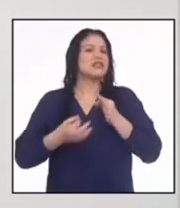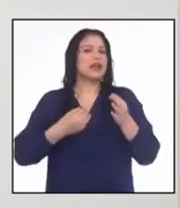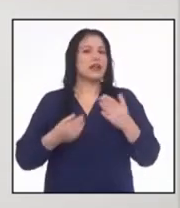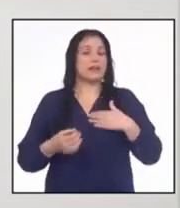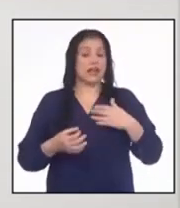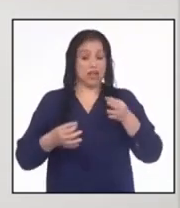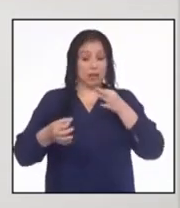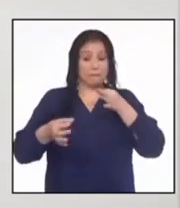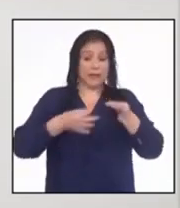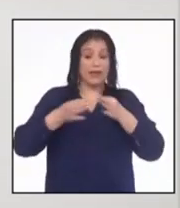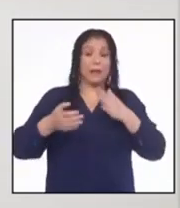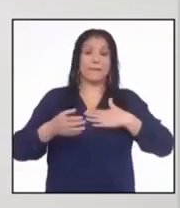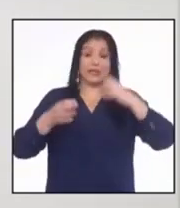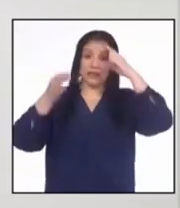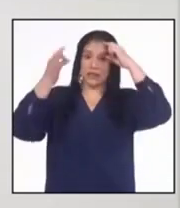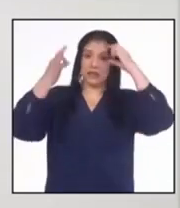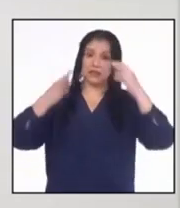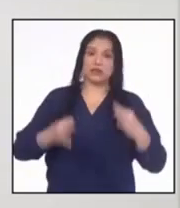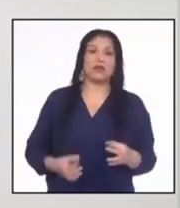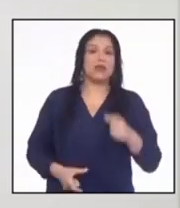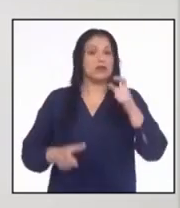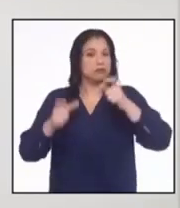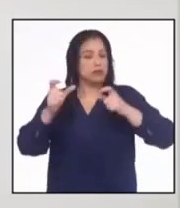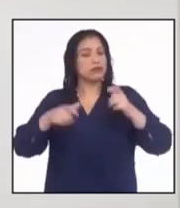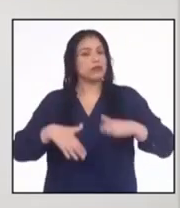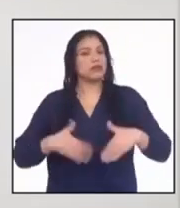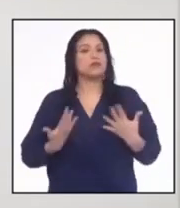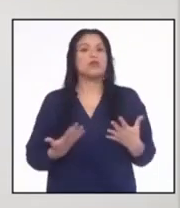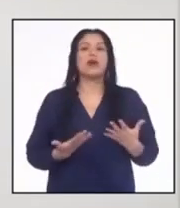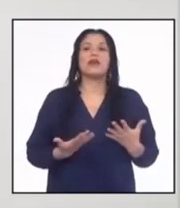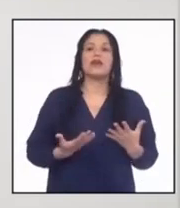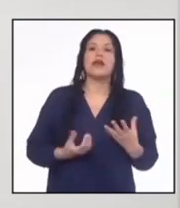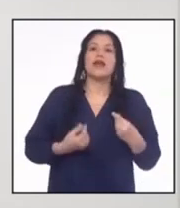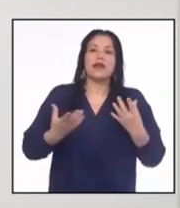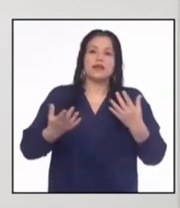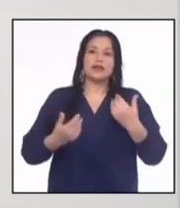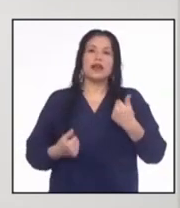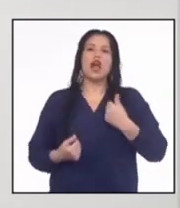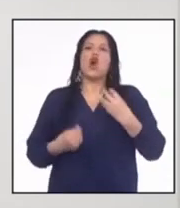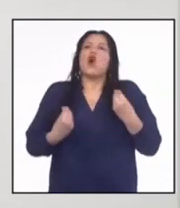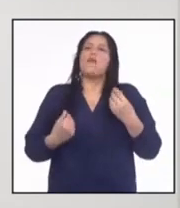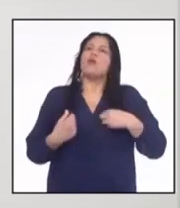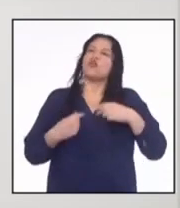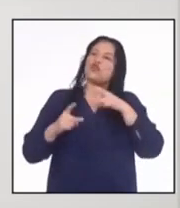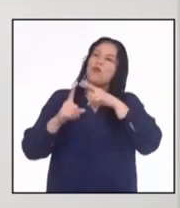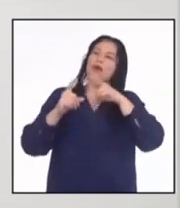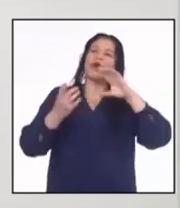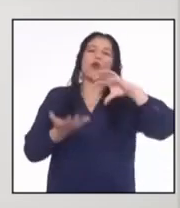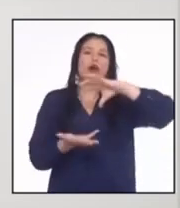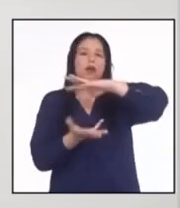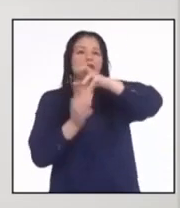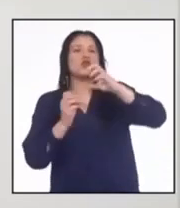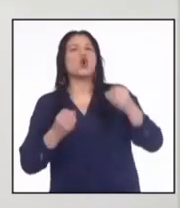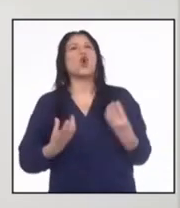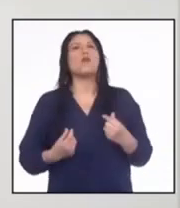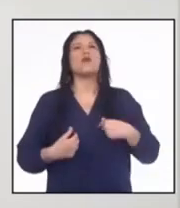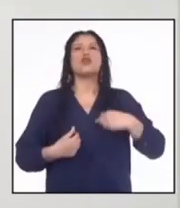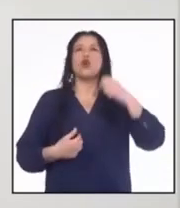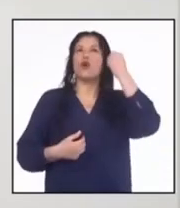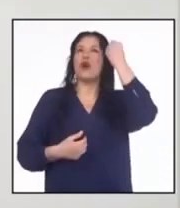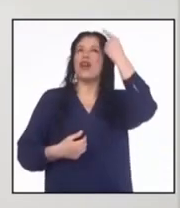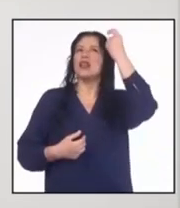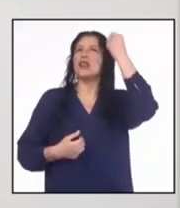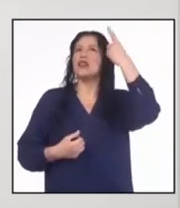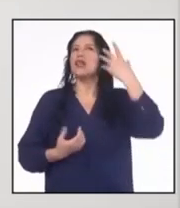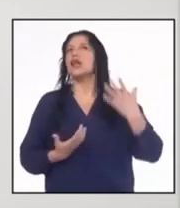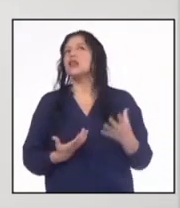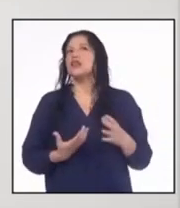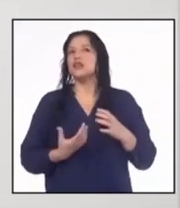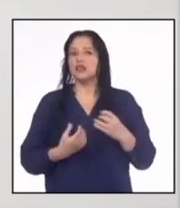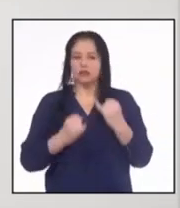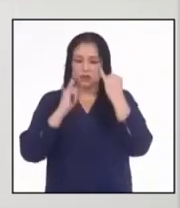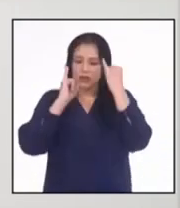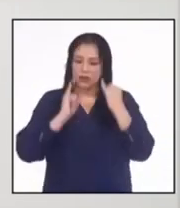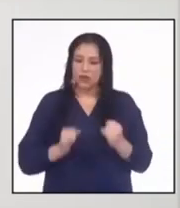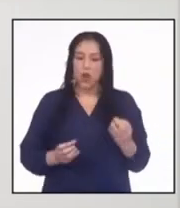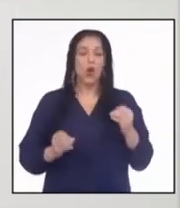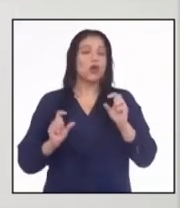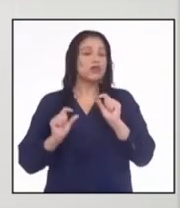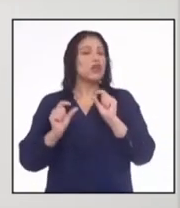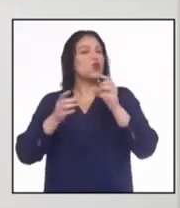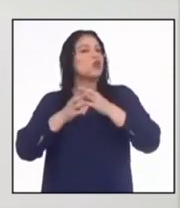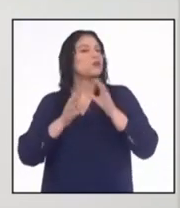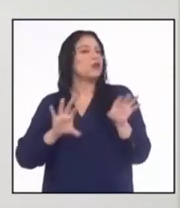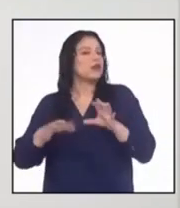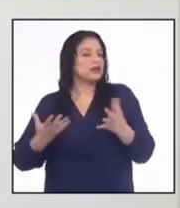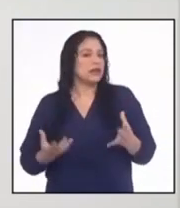sus decisiones, las personas pueden apelar a su cosmovisión, a su forma de comprender la realización individual o